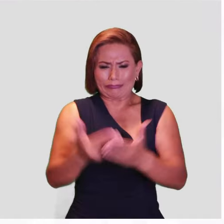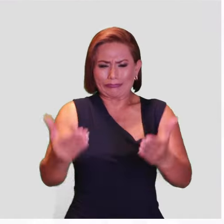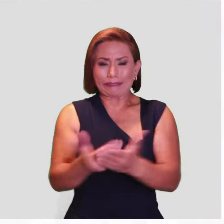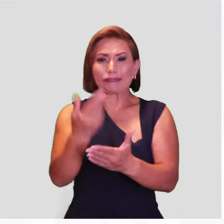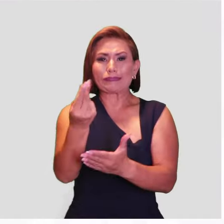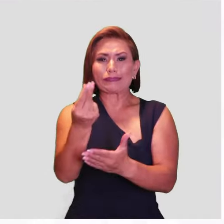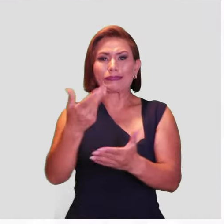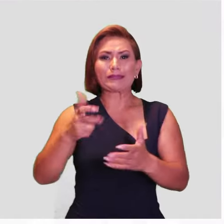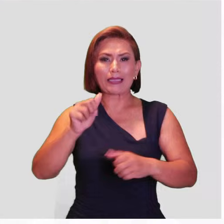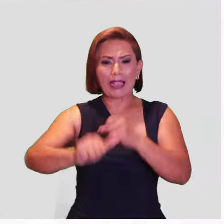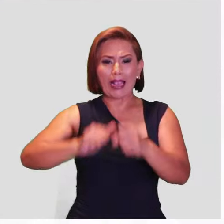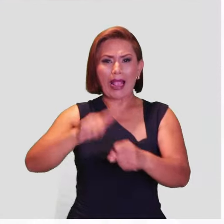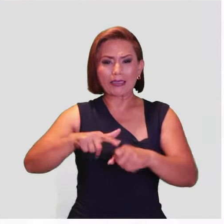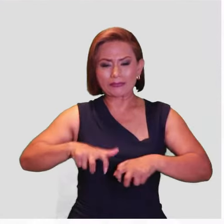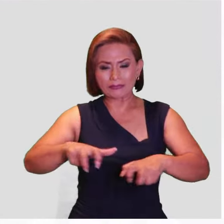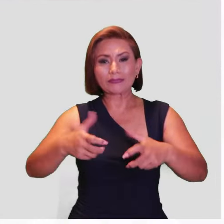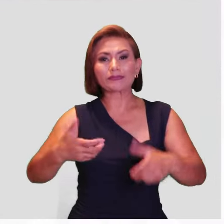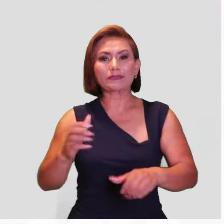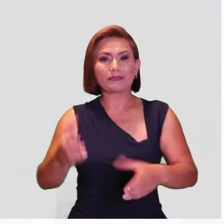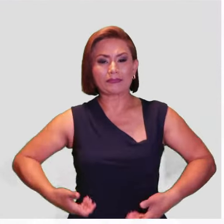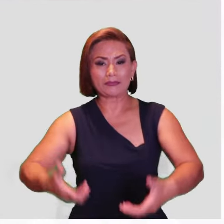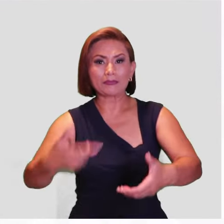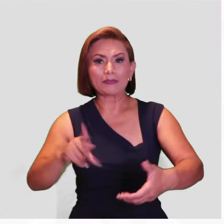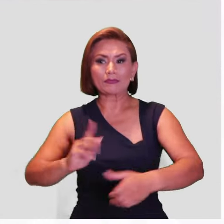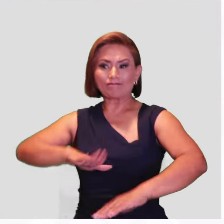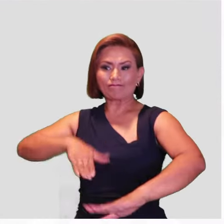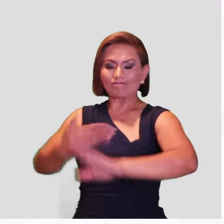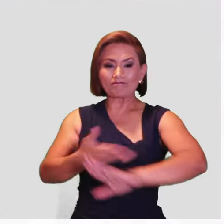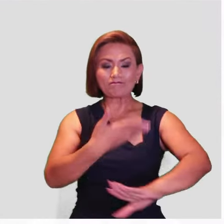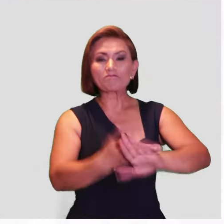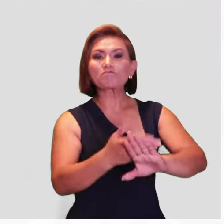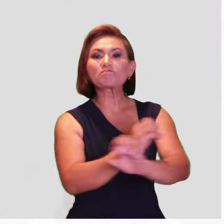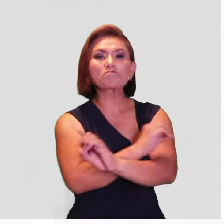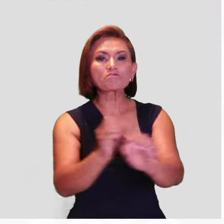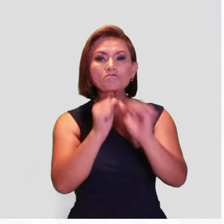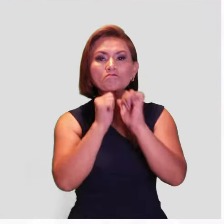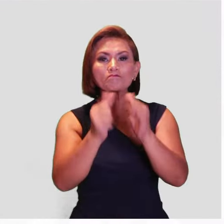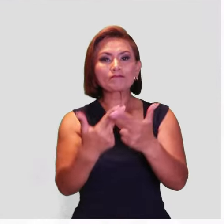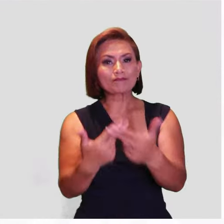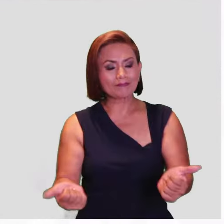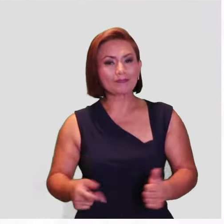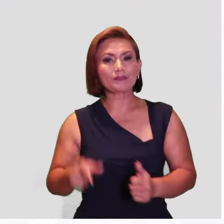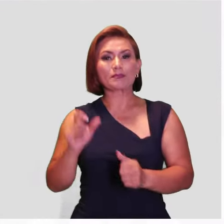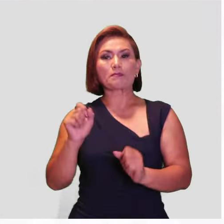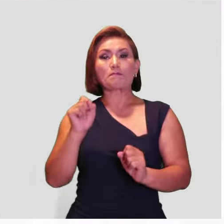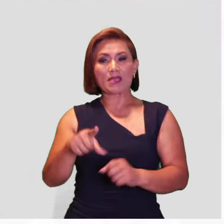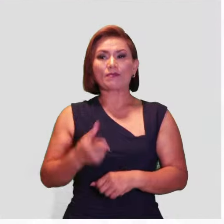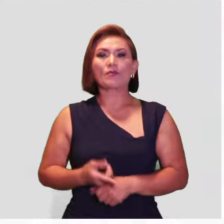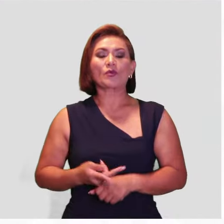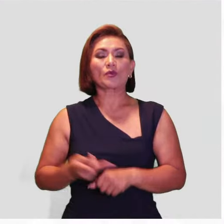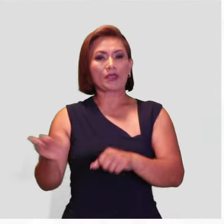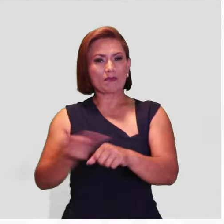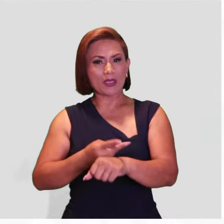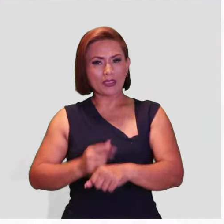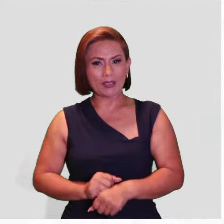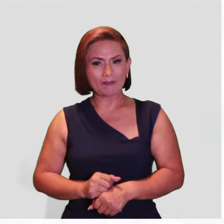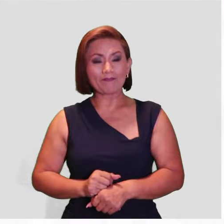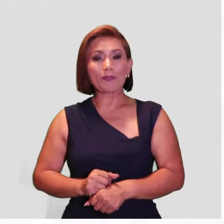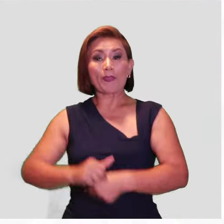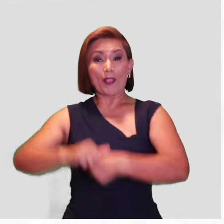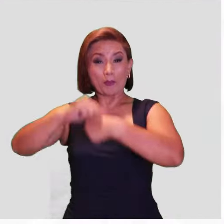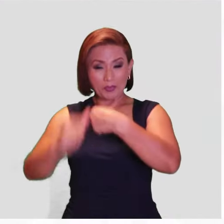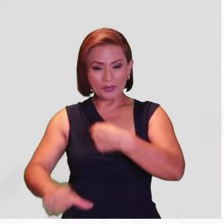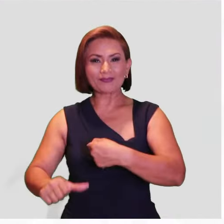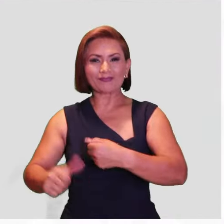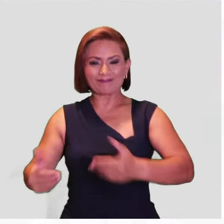increíble. Y no hay sanciones para estos agresores. En las comunidades donde el recurso no es abundante, las esterilizaciones no son